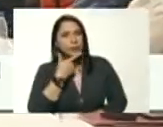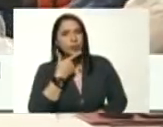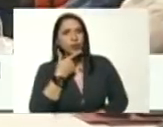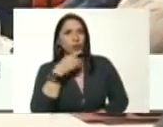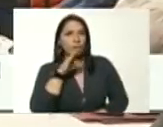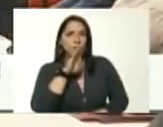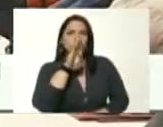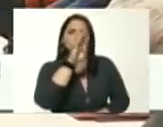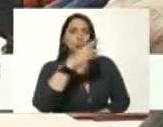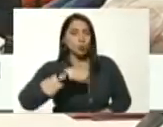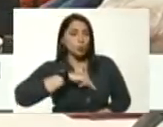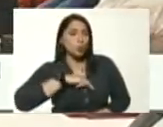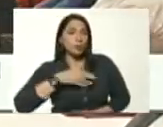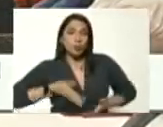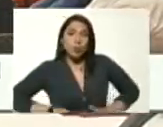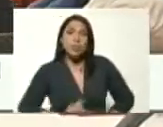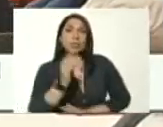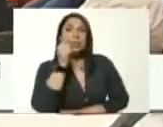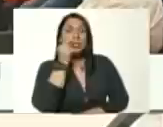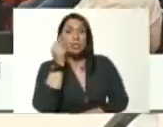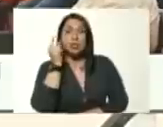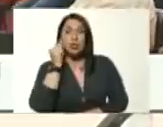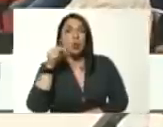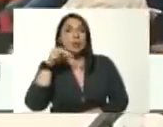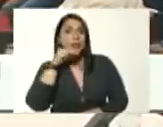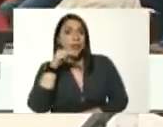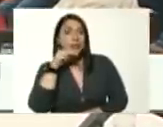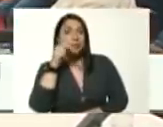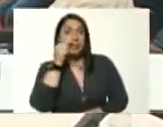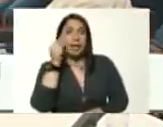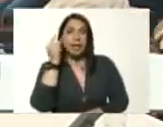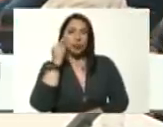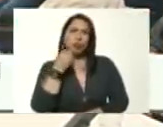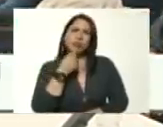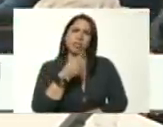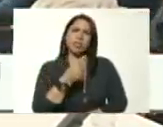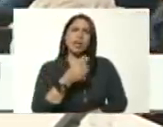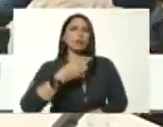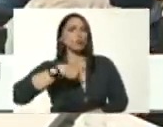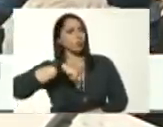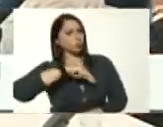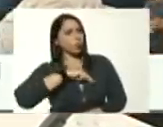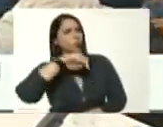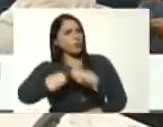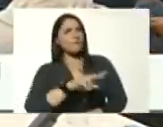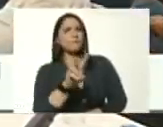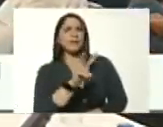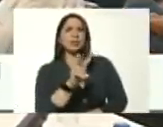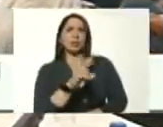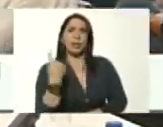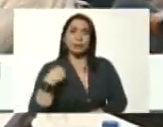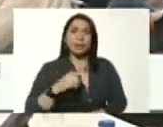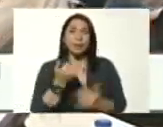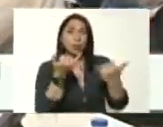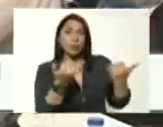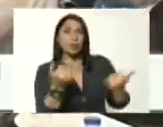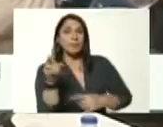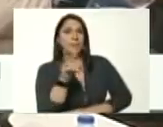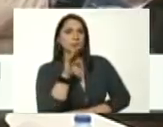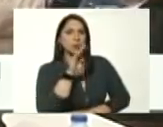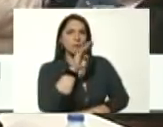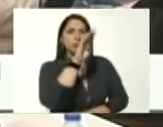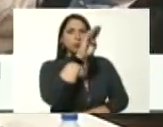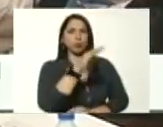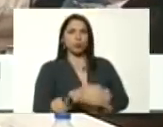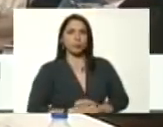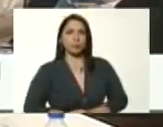nuestras hijas nuestros hijos nuestros nietos y nuestras nietas digan estamos en esta venezuela que tenemos ahora la venezuela del futuro